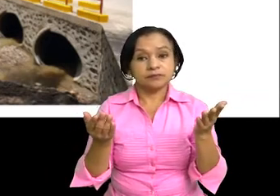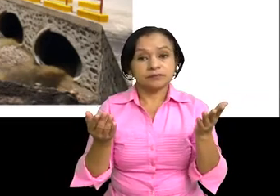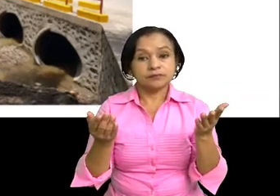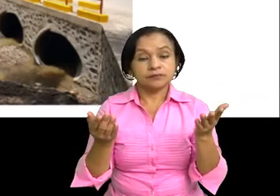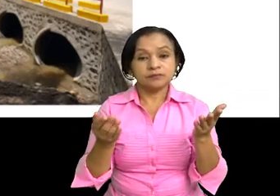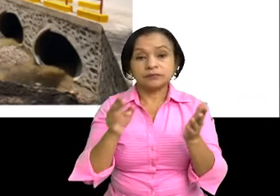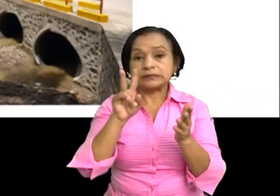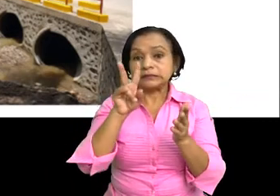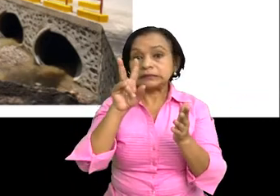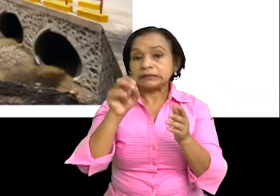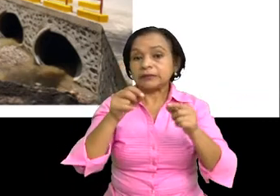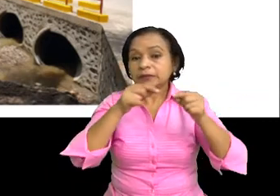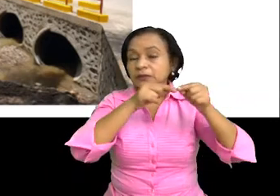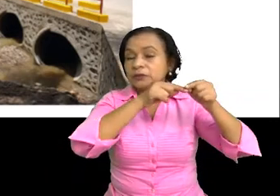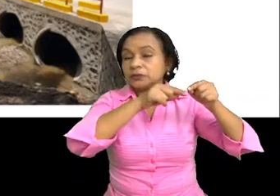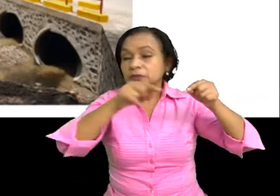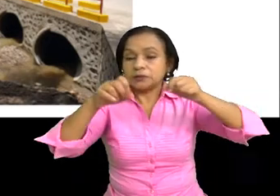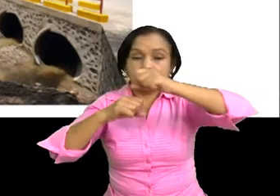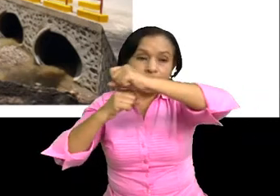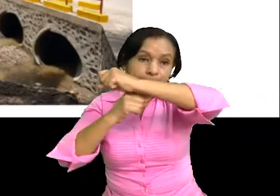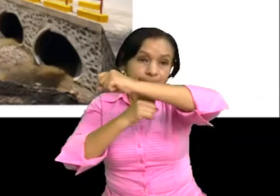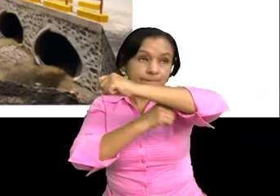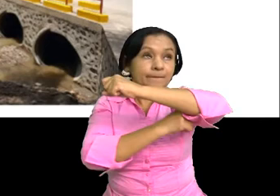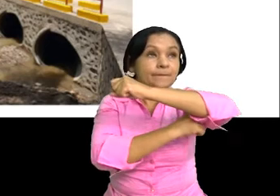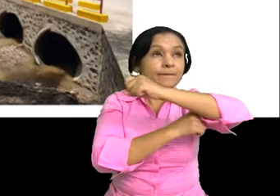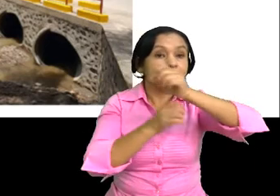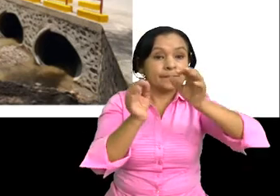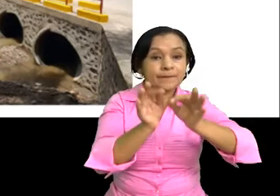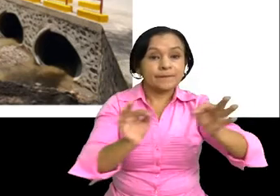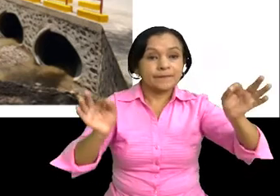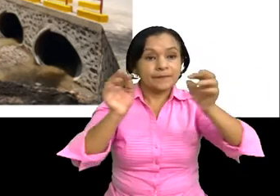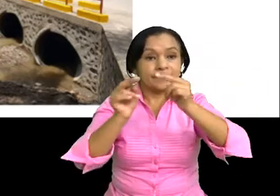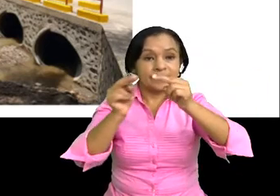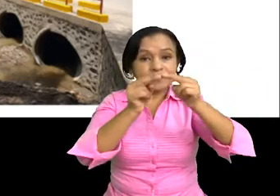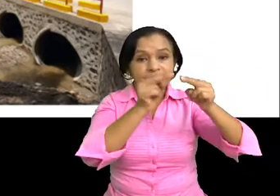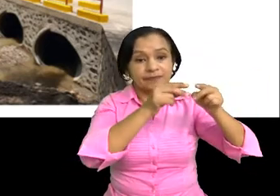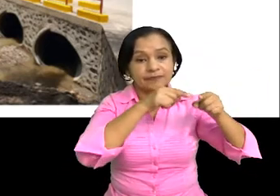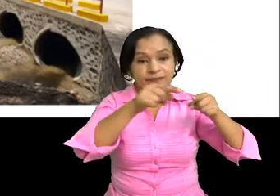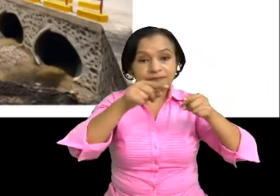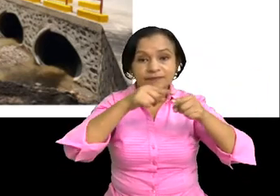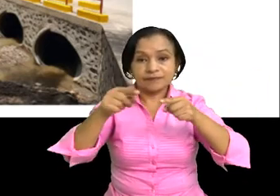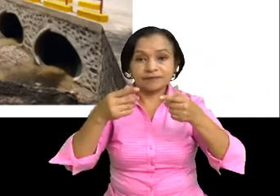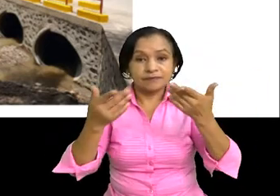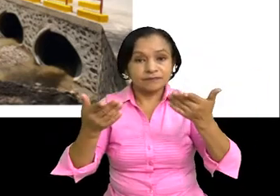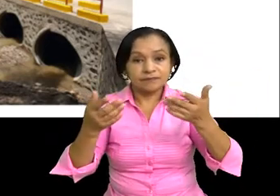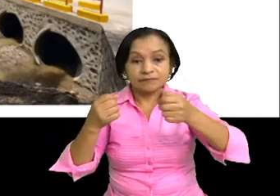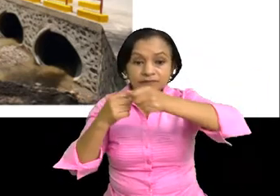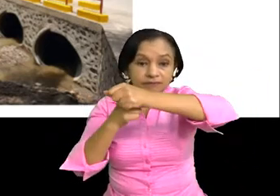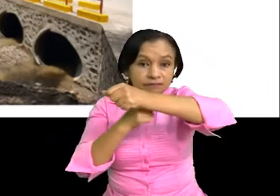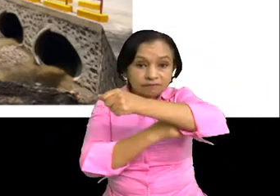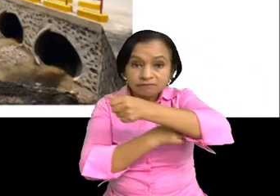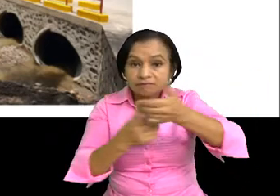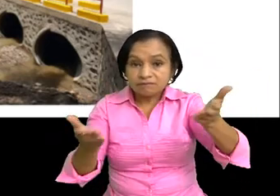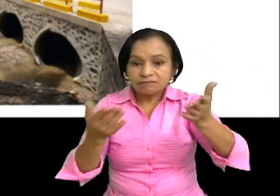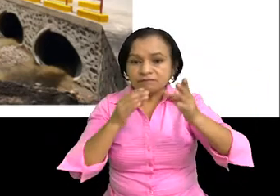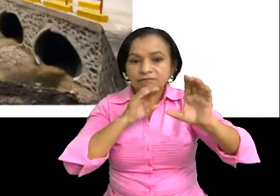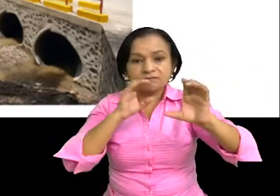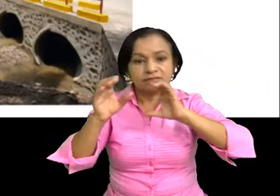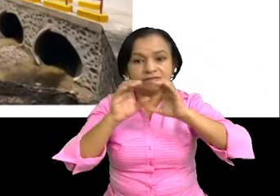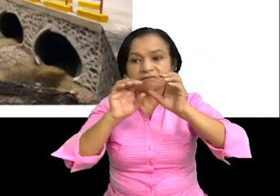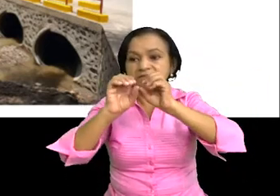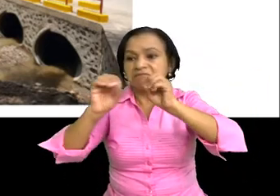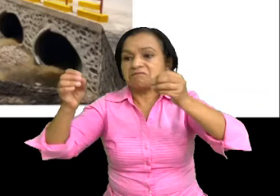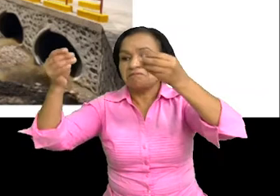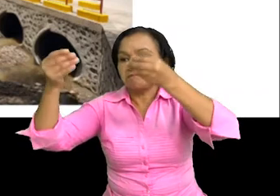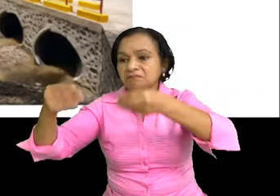de 20 metros de longitud. Pero vital para conectar esta comunidad, ¿no? De alta productividad. Si no hay puente, se rompe la conexión con la comunidad,